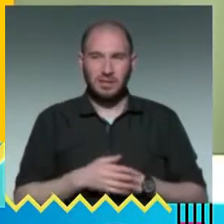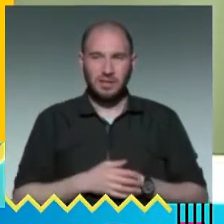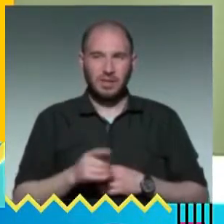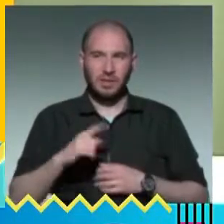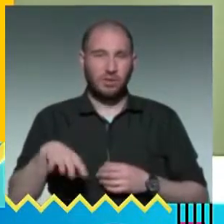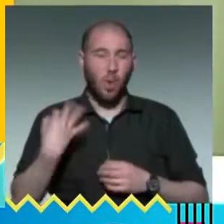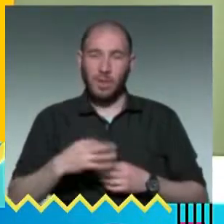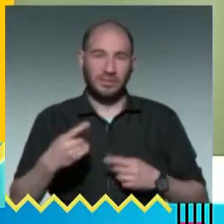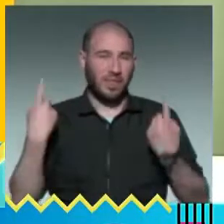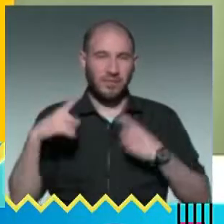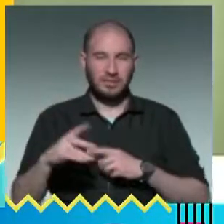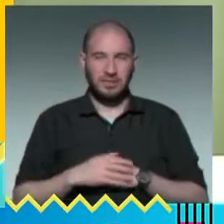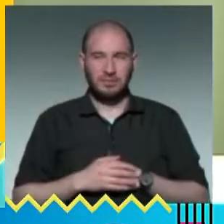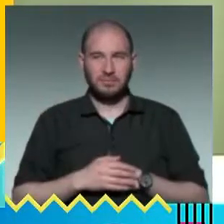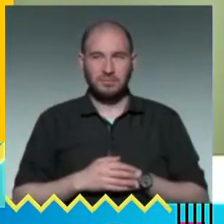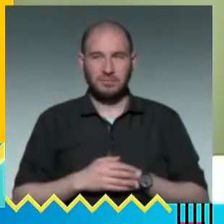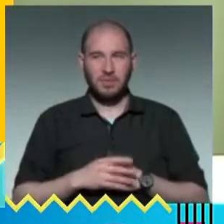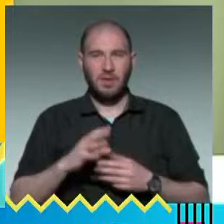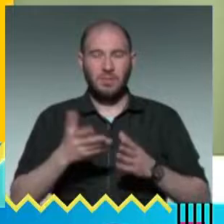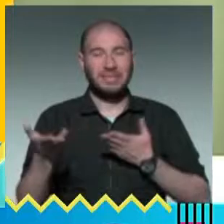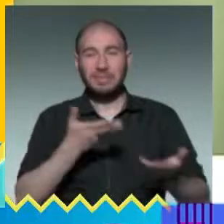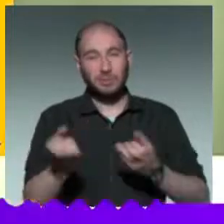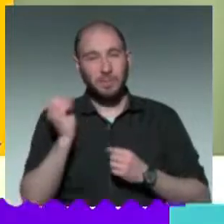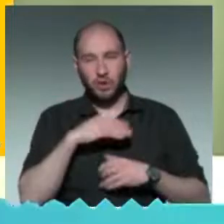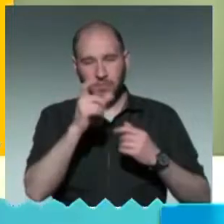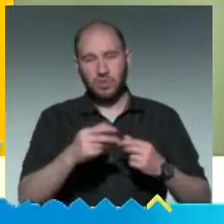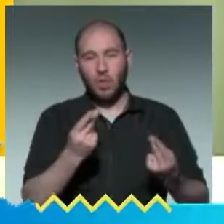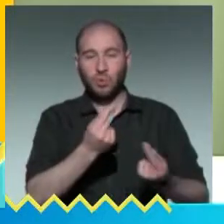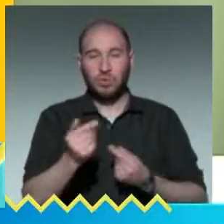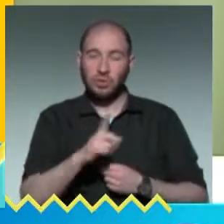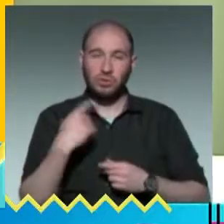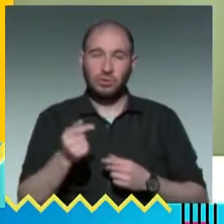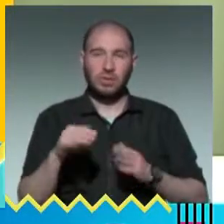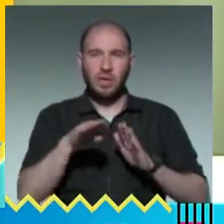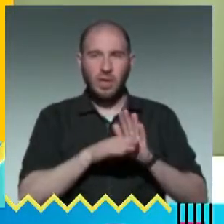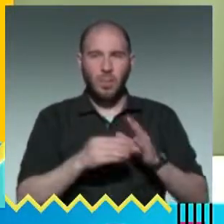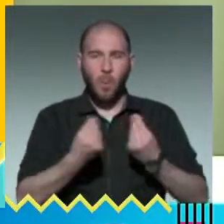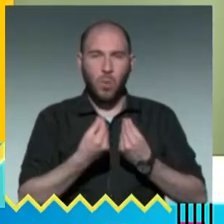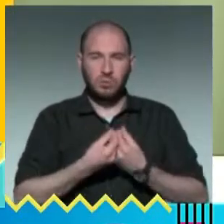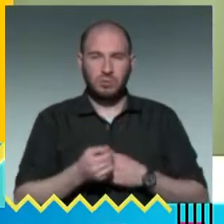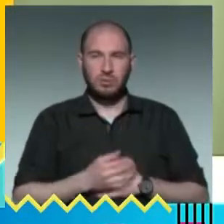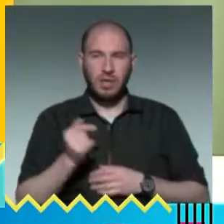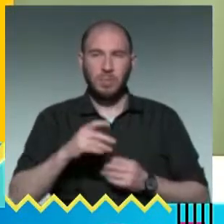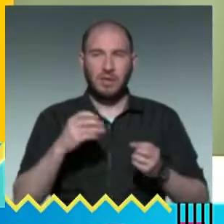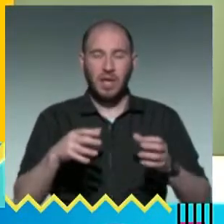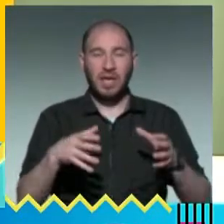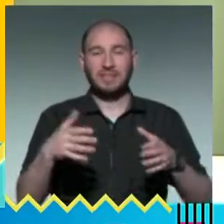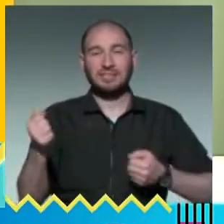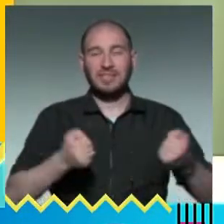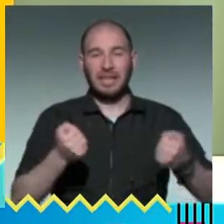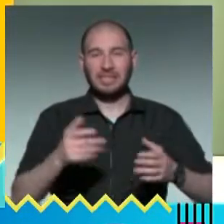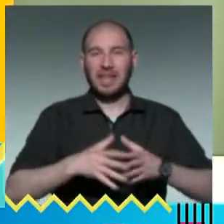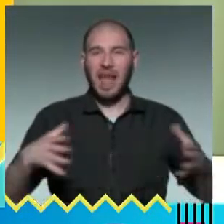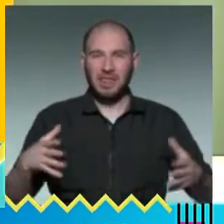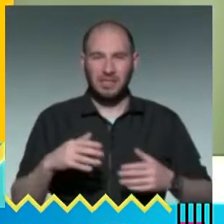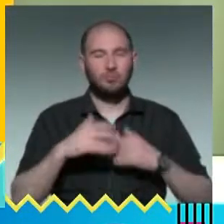tenemos otra obligación, que es buscar el mejor servicio para el usuario. A nosotros, las mayores críticas que tenemos hoy era por el tamaño de las unidades de los taxis, más